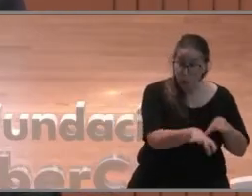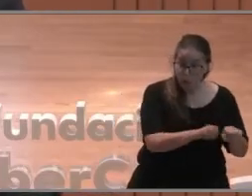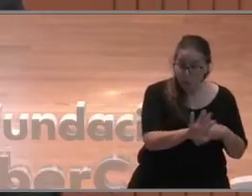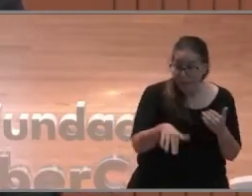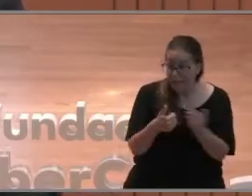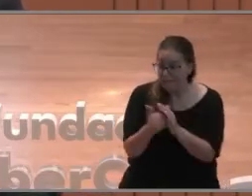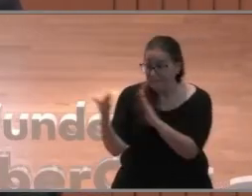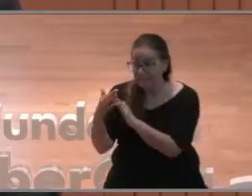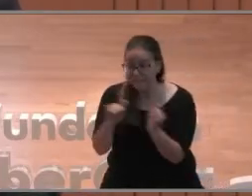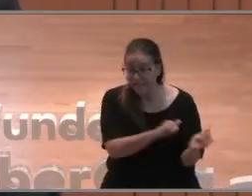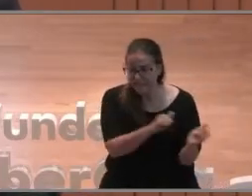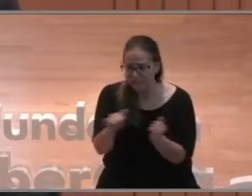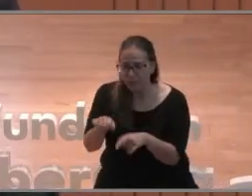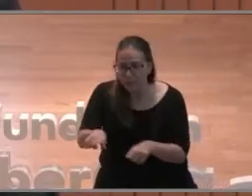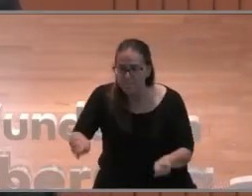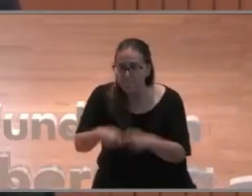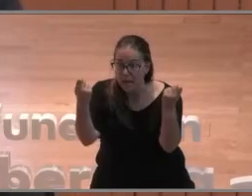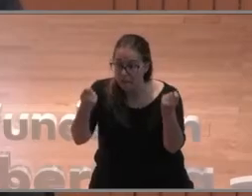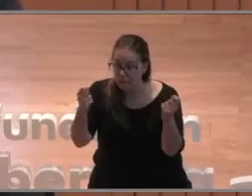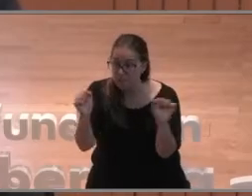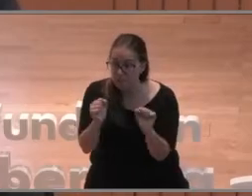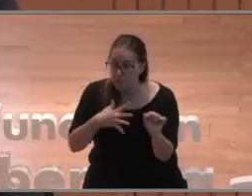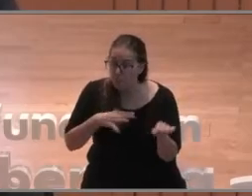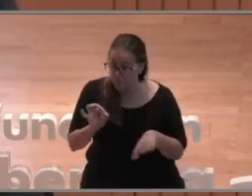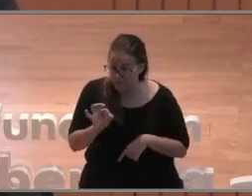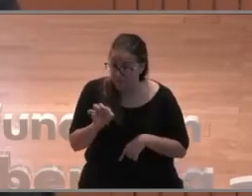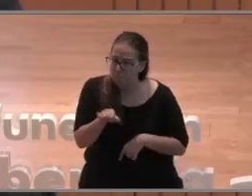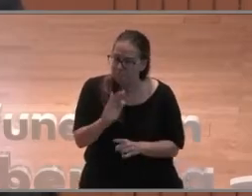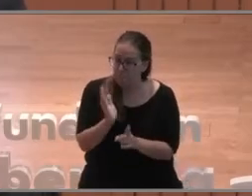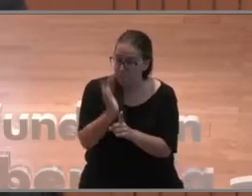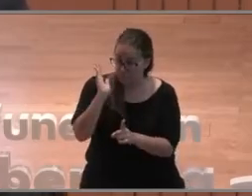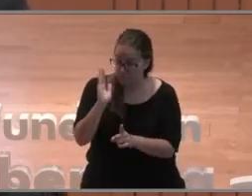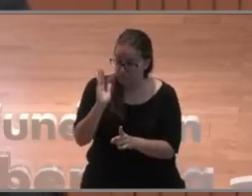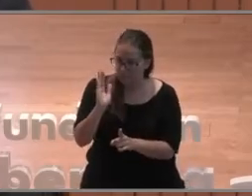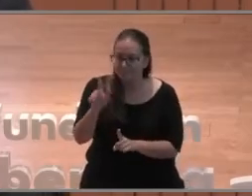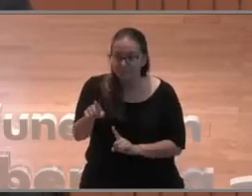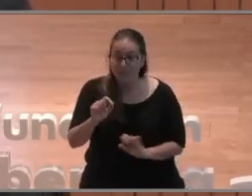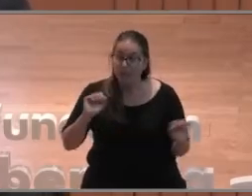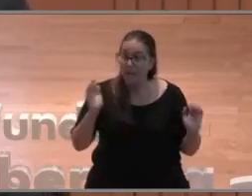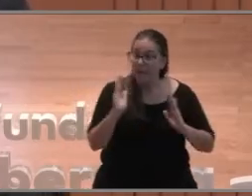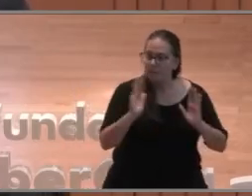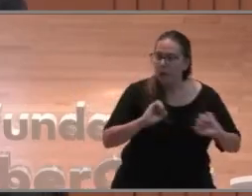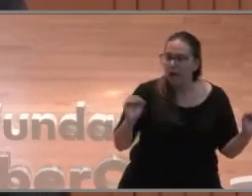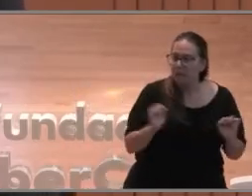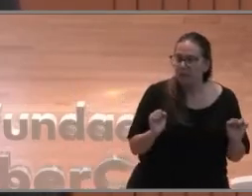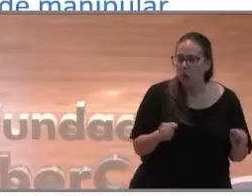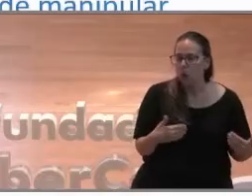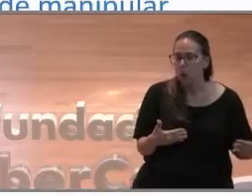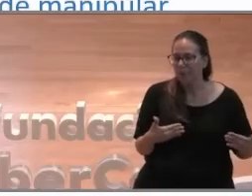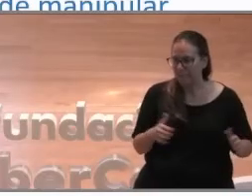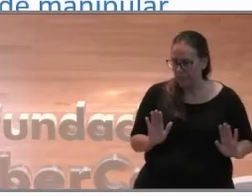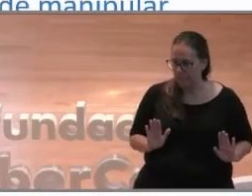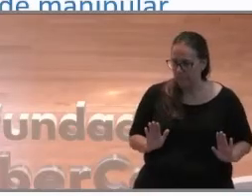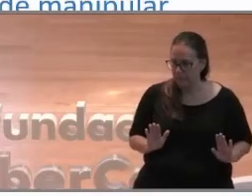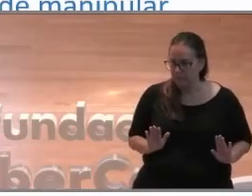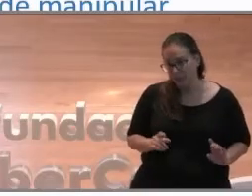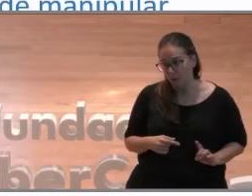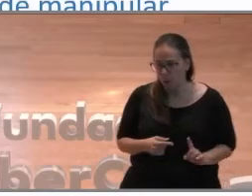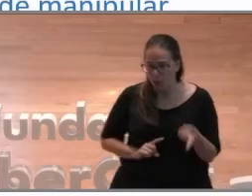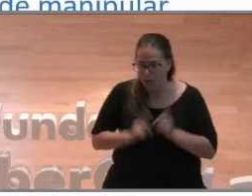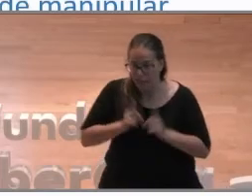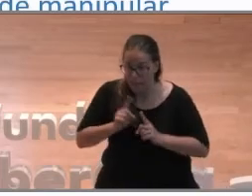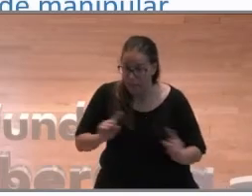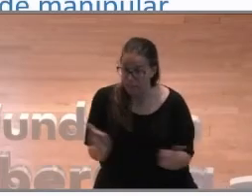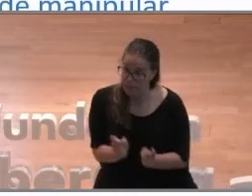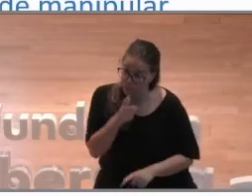¿no? Es simplemente para que se den cuenta de que en invierno no pasaría nada, pero tampoco nos pararíamos tanto rato, Lavarse las manos,